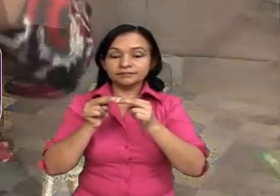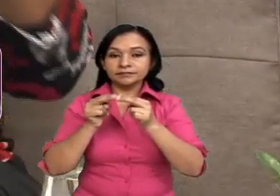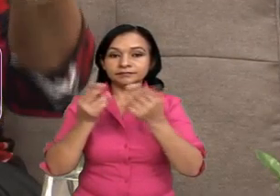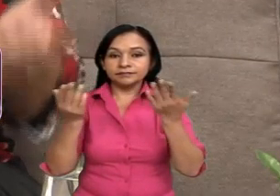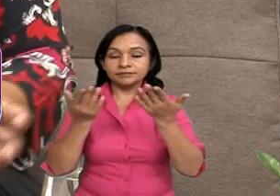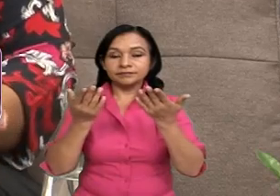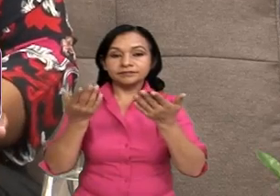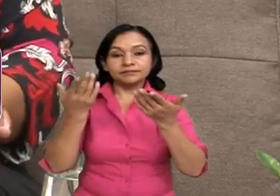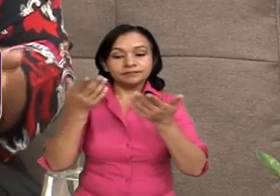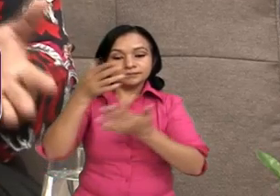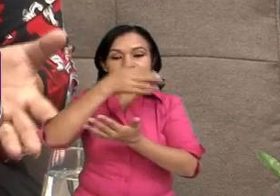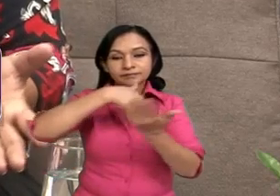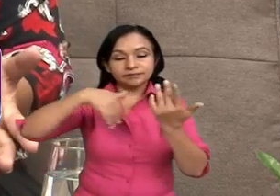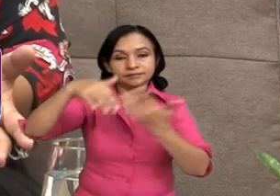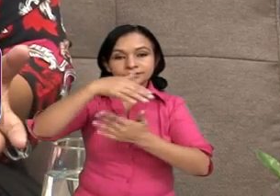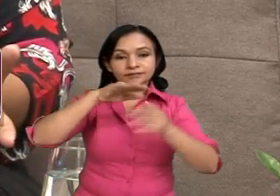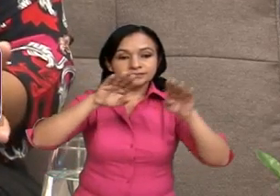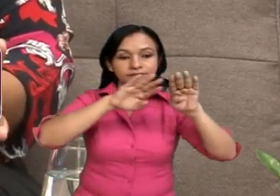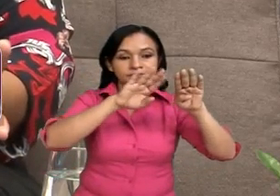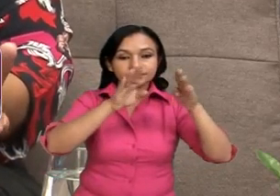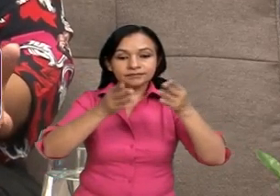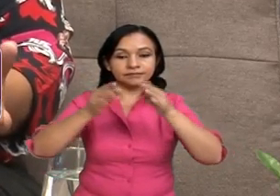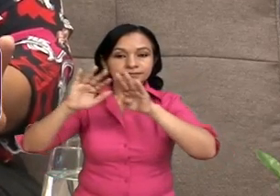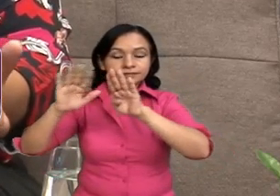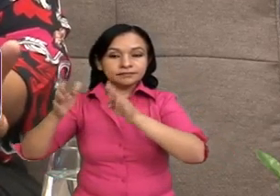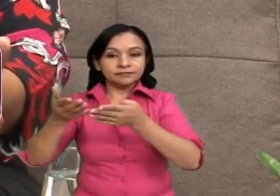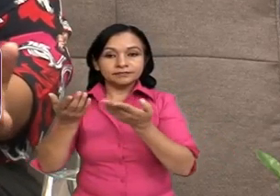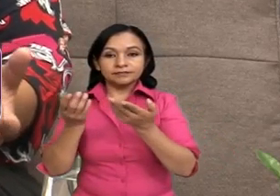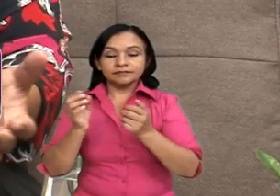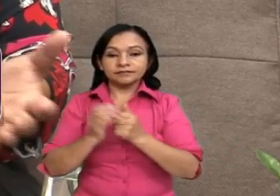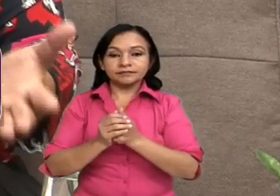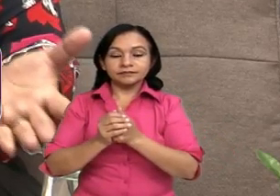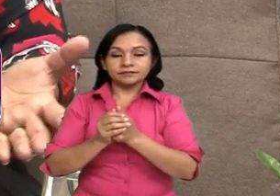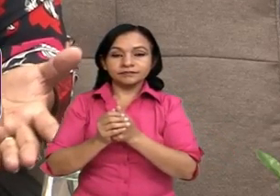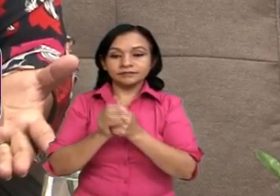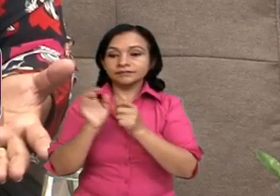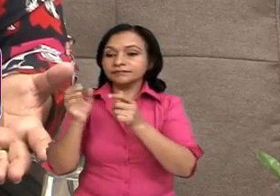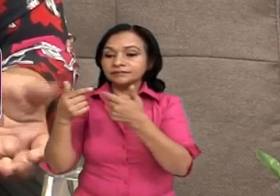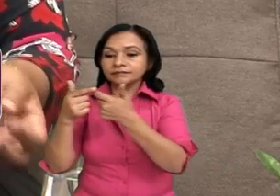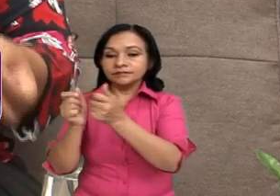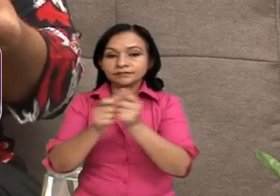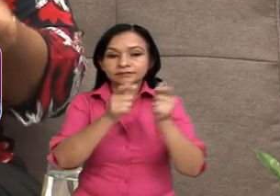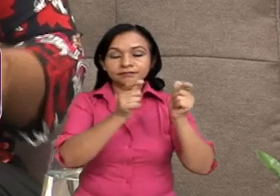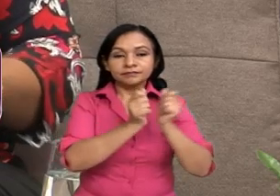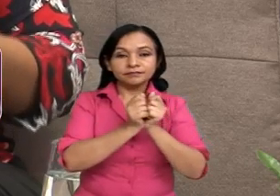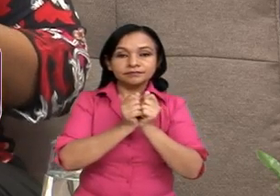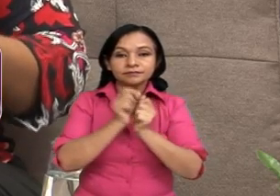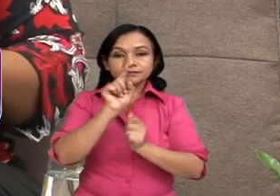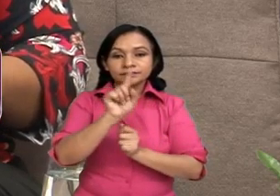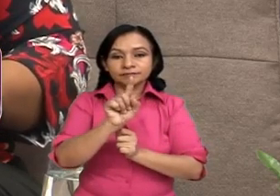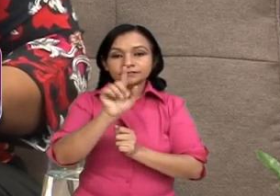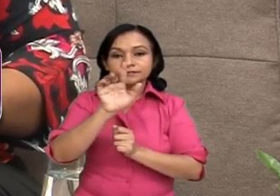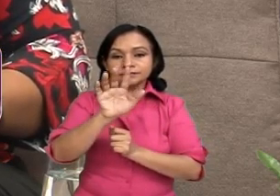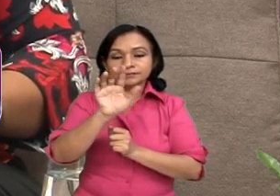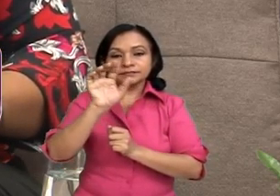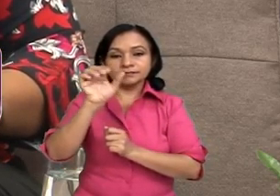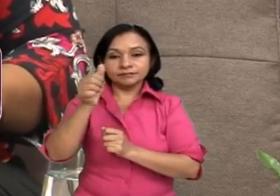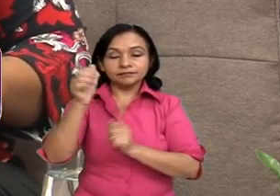de relación, mujeres organizadas. Entonces, no podemos explicar sin la revolución que